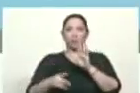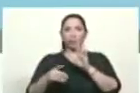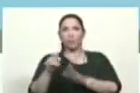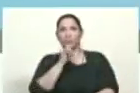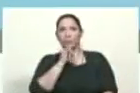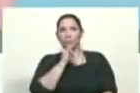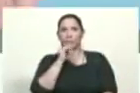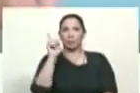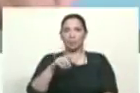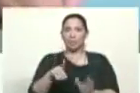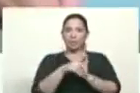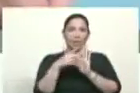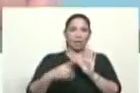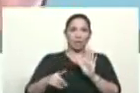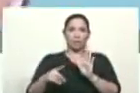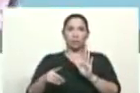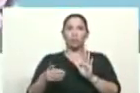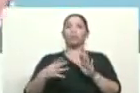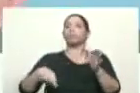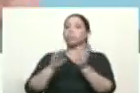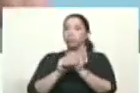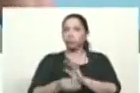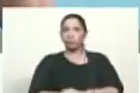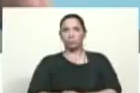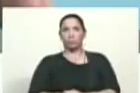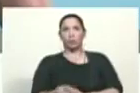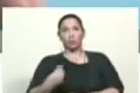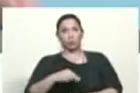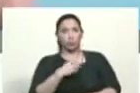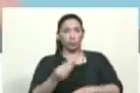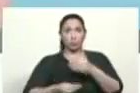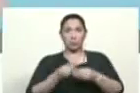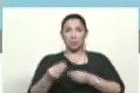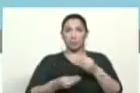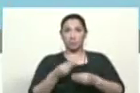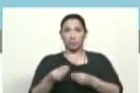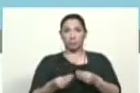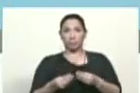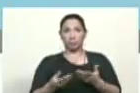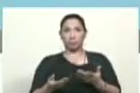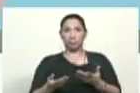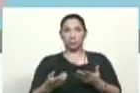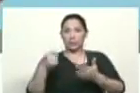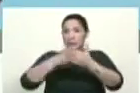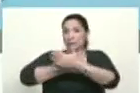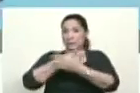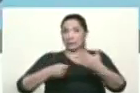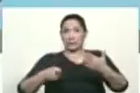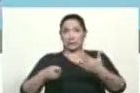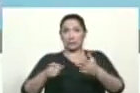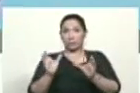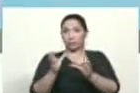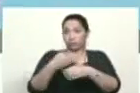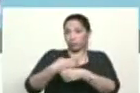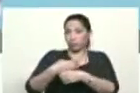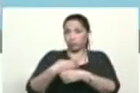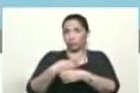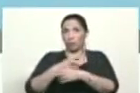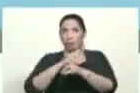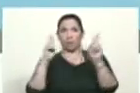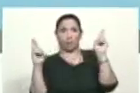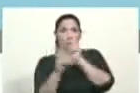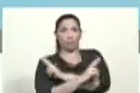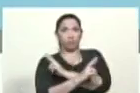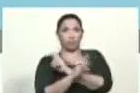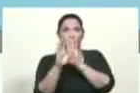por el derecho a réplica. Y fuimos, bueno, censurados al extremo que una reforma constitucional de la Cuarta se